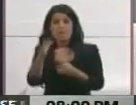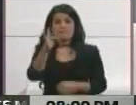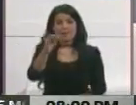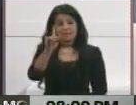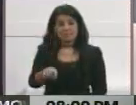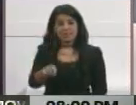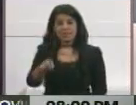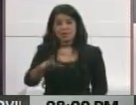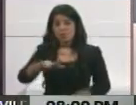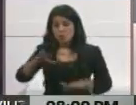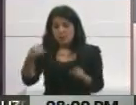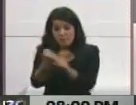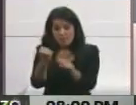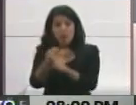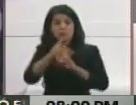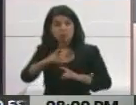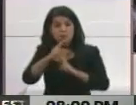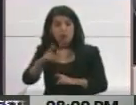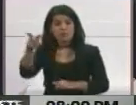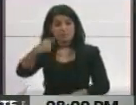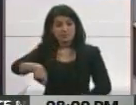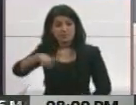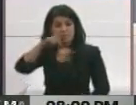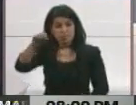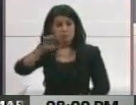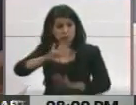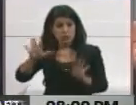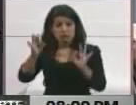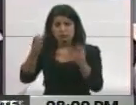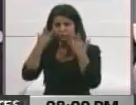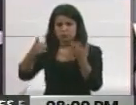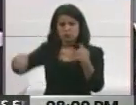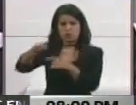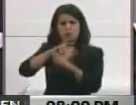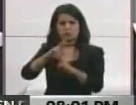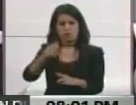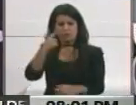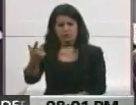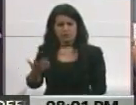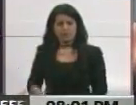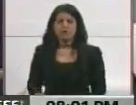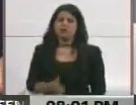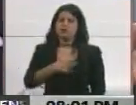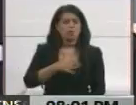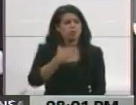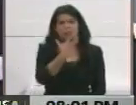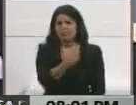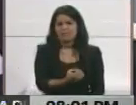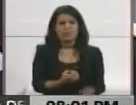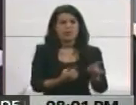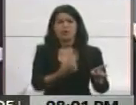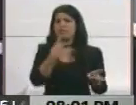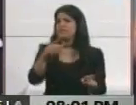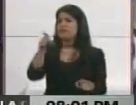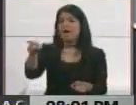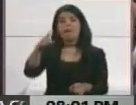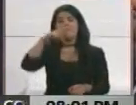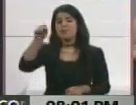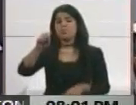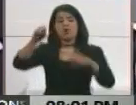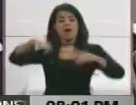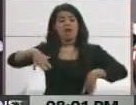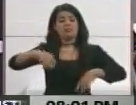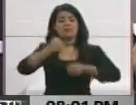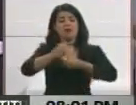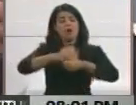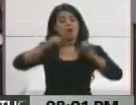ejecutorias del propio presidente Maduro que están a la vista Yo no sé de qué manera pueden plantear abandono del cargo o sea